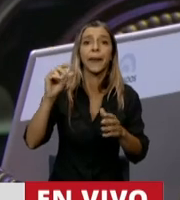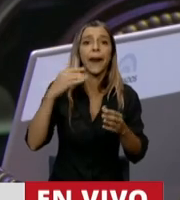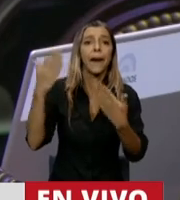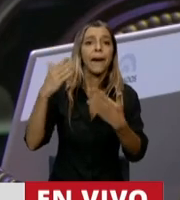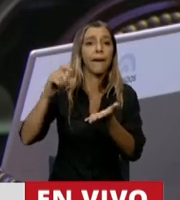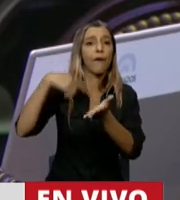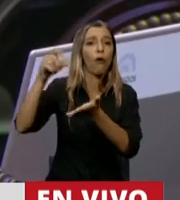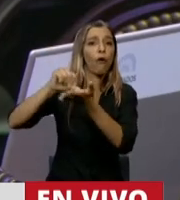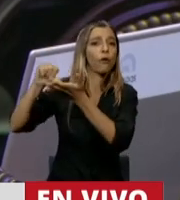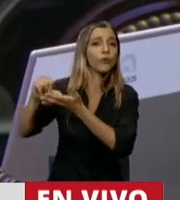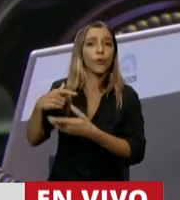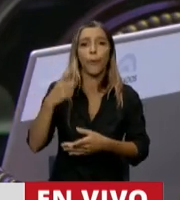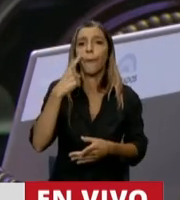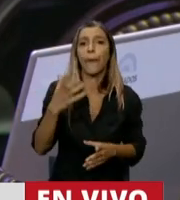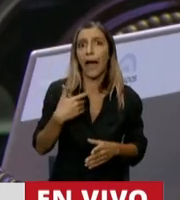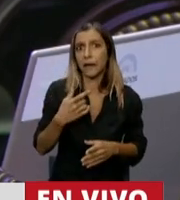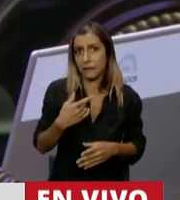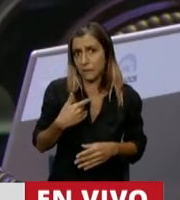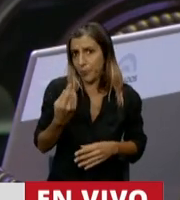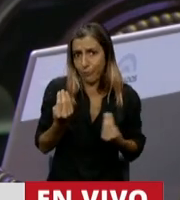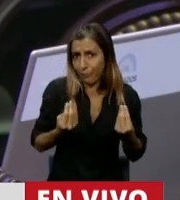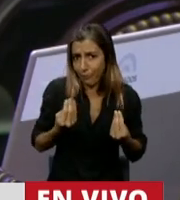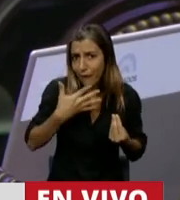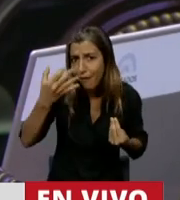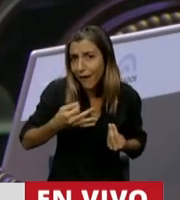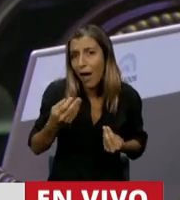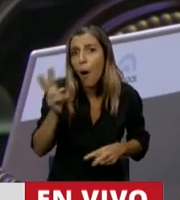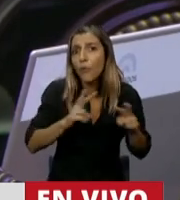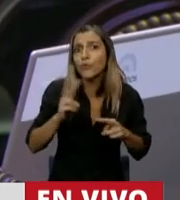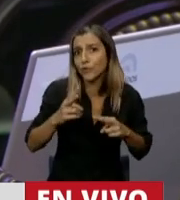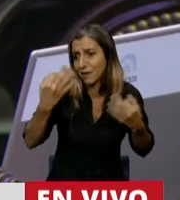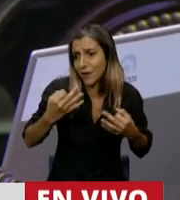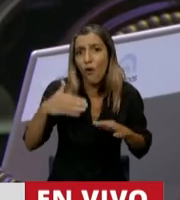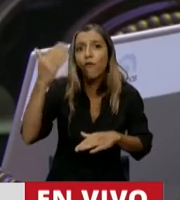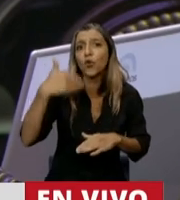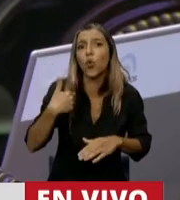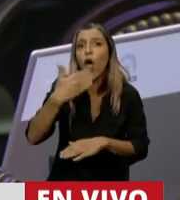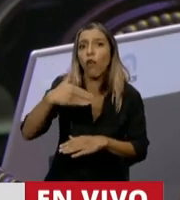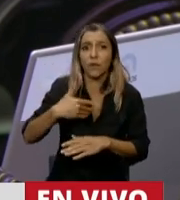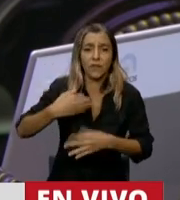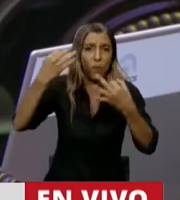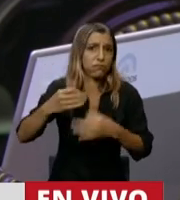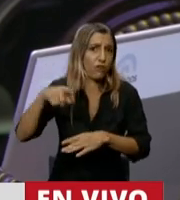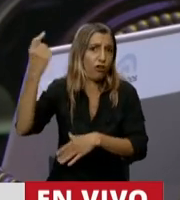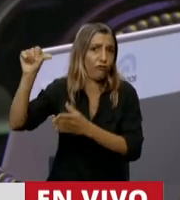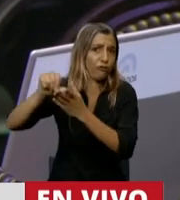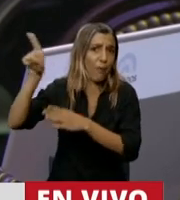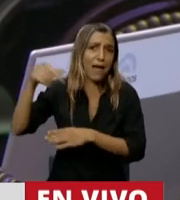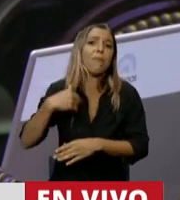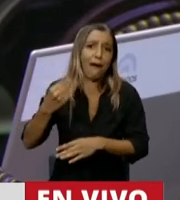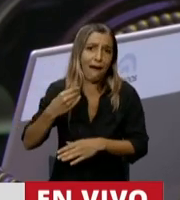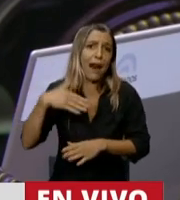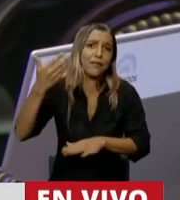otros países para radicar sus domicilios fiscales en una primera etapa y luego radicar allí